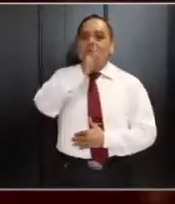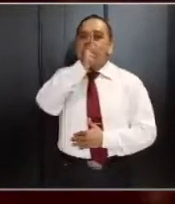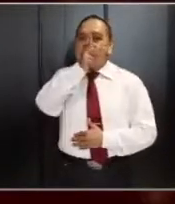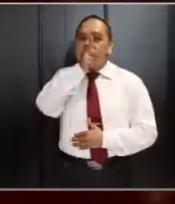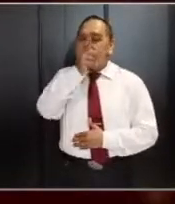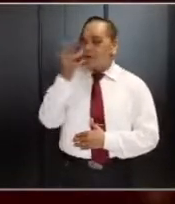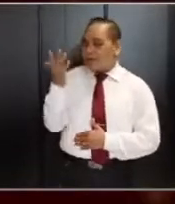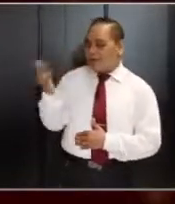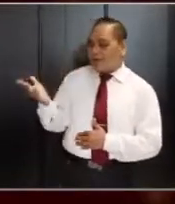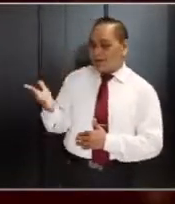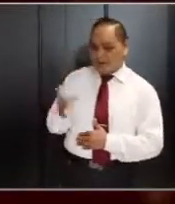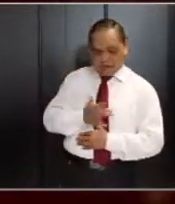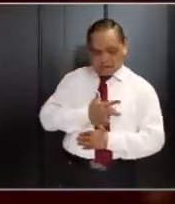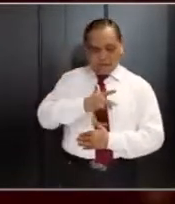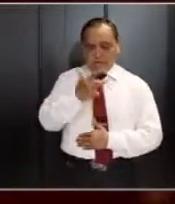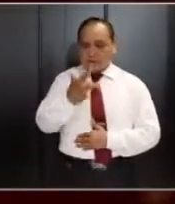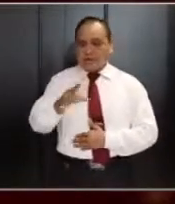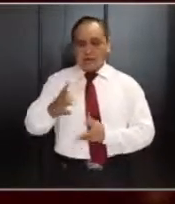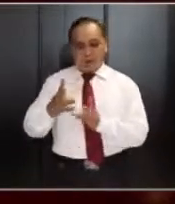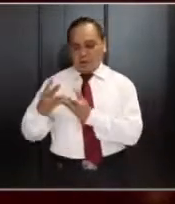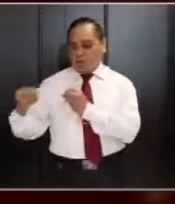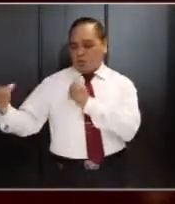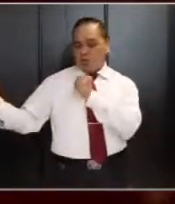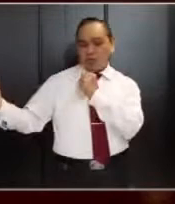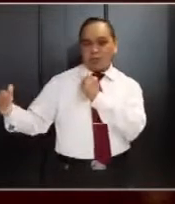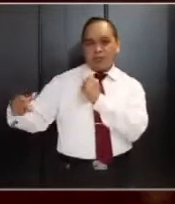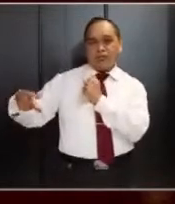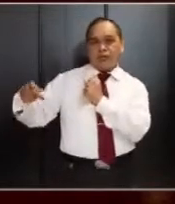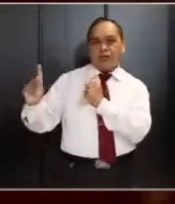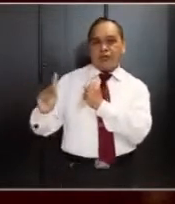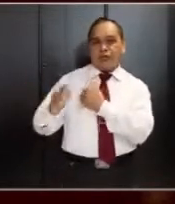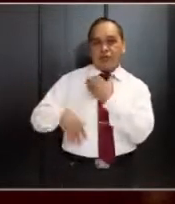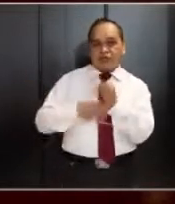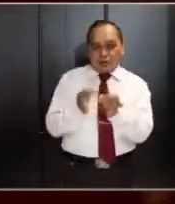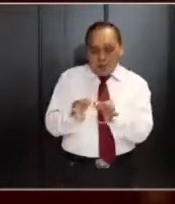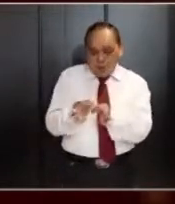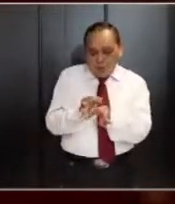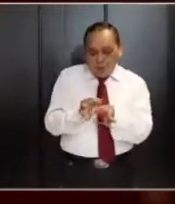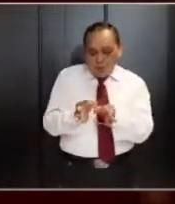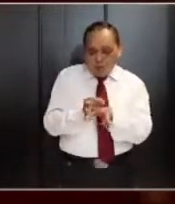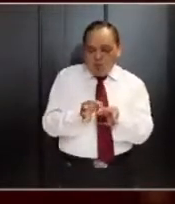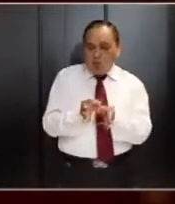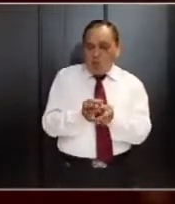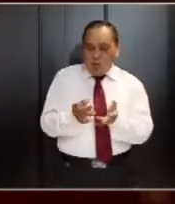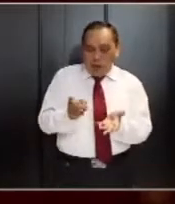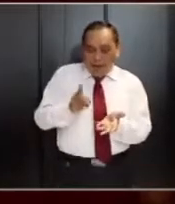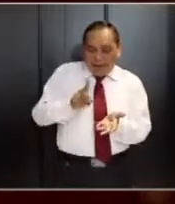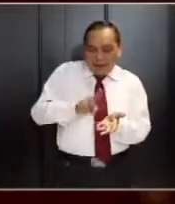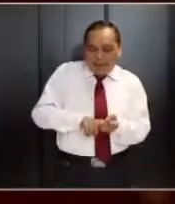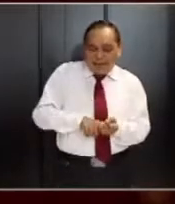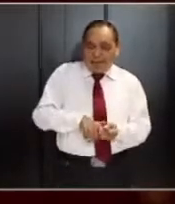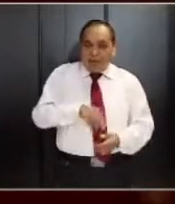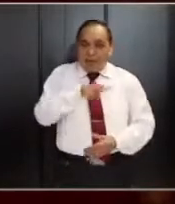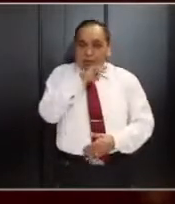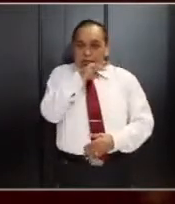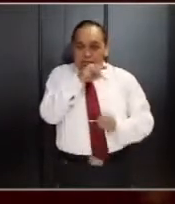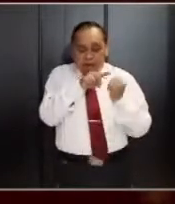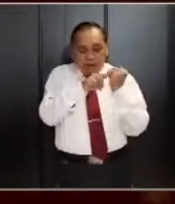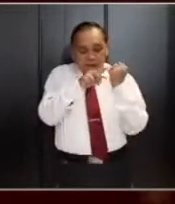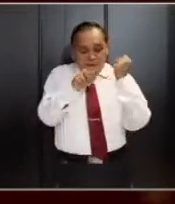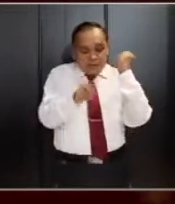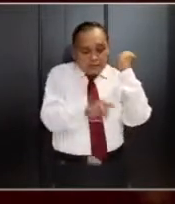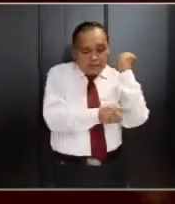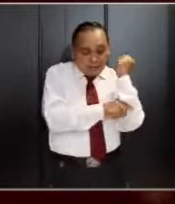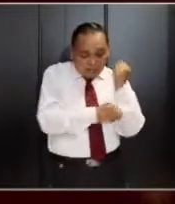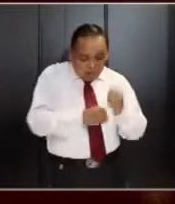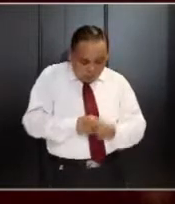los enamoramientos se producen hormonas especiales, pero las hormonas que se producen en las madres,